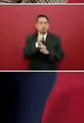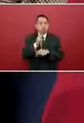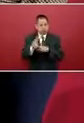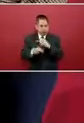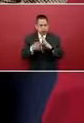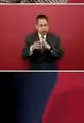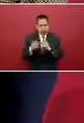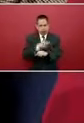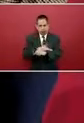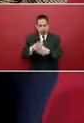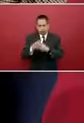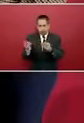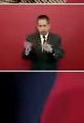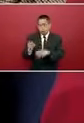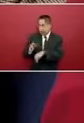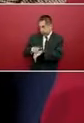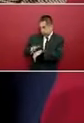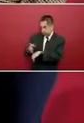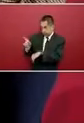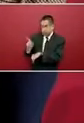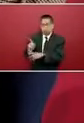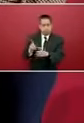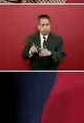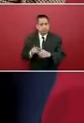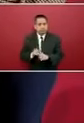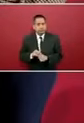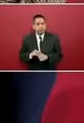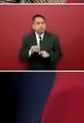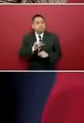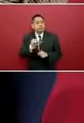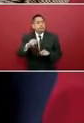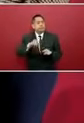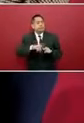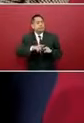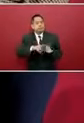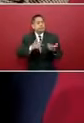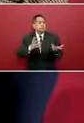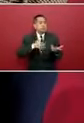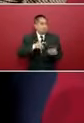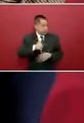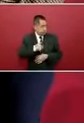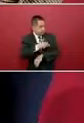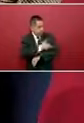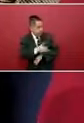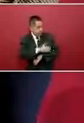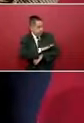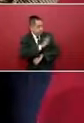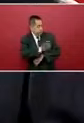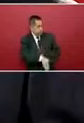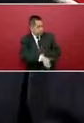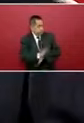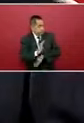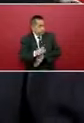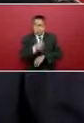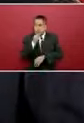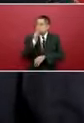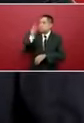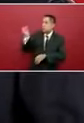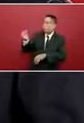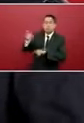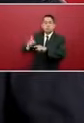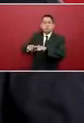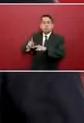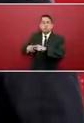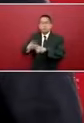tenemos que resolver, de a quién avisar, a quién acudir, ¿sí?